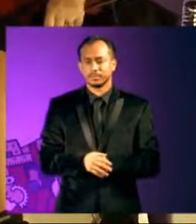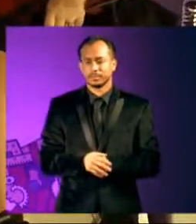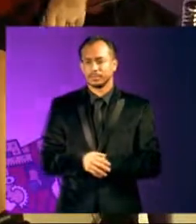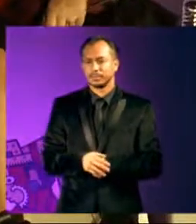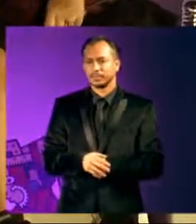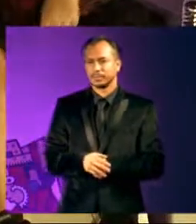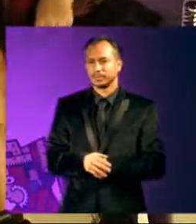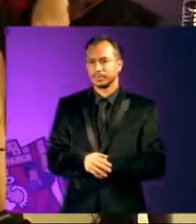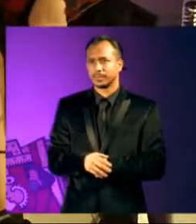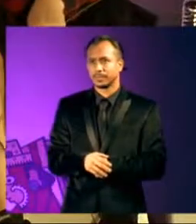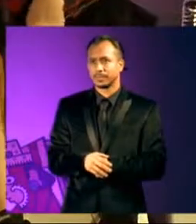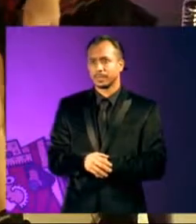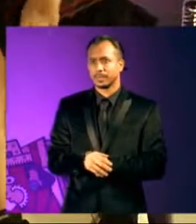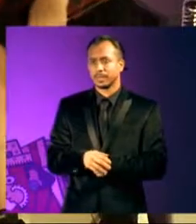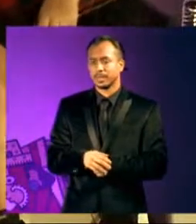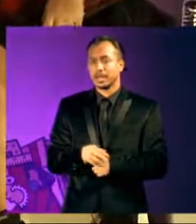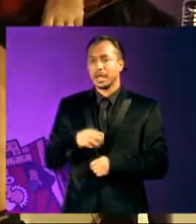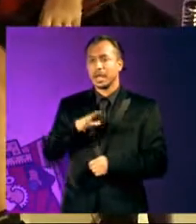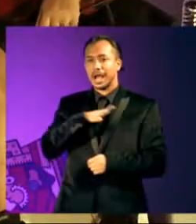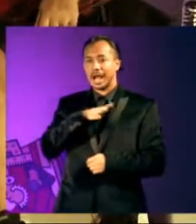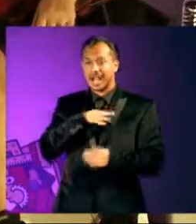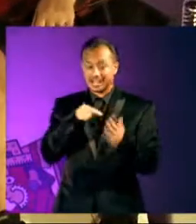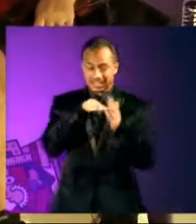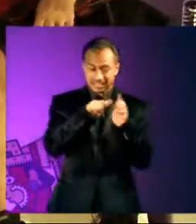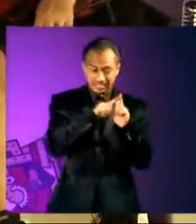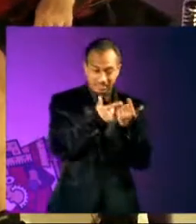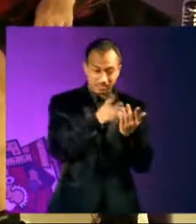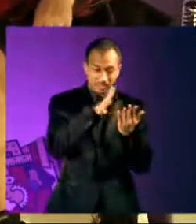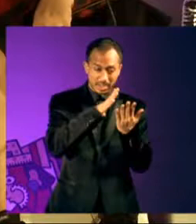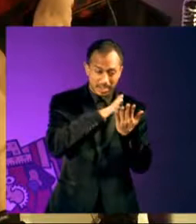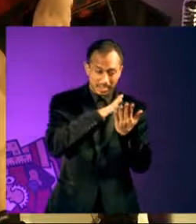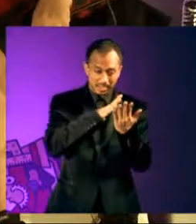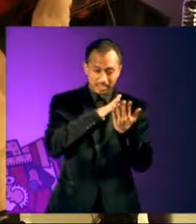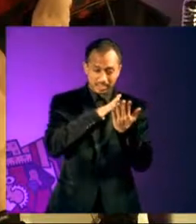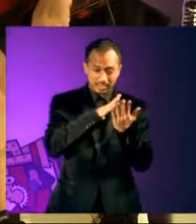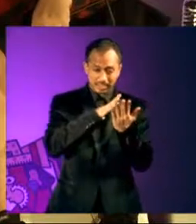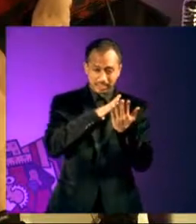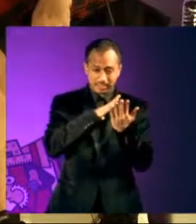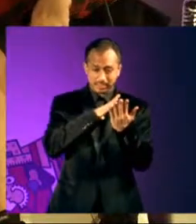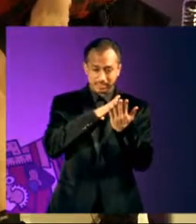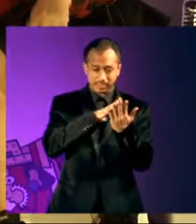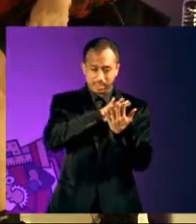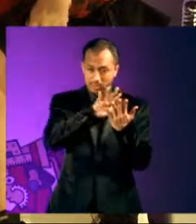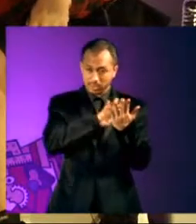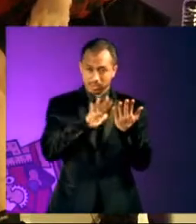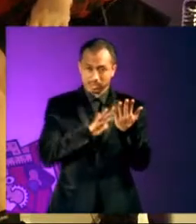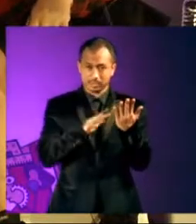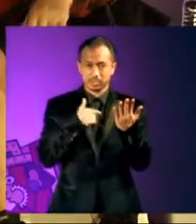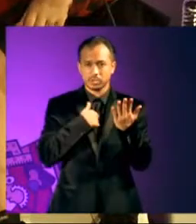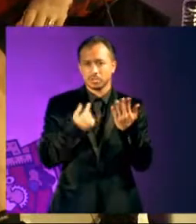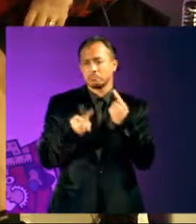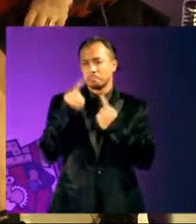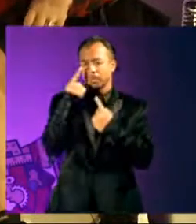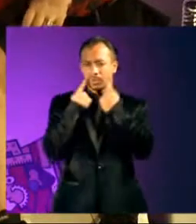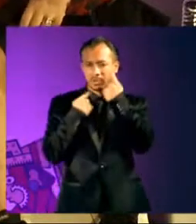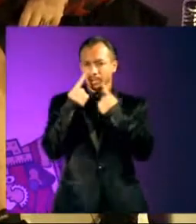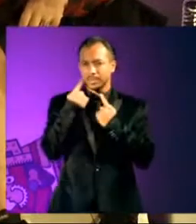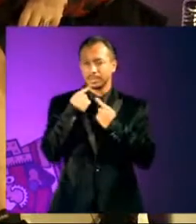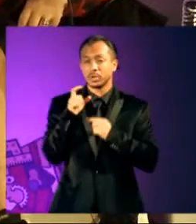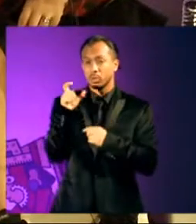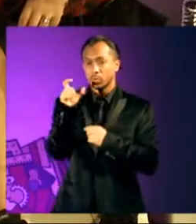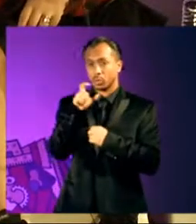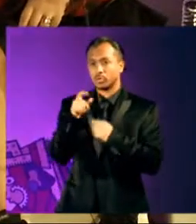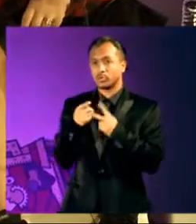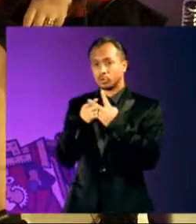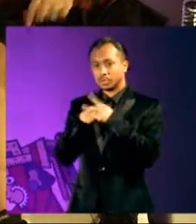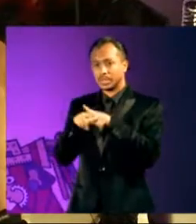que fue donde empecé a llorar que es cuando empiezas a hablar justamente del del padre de los